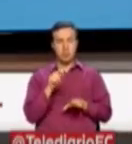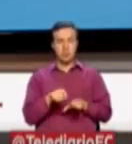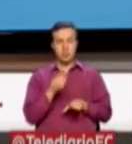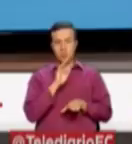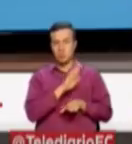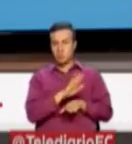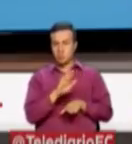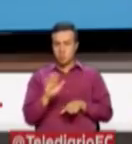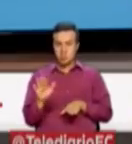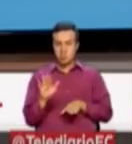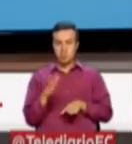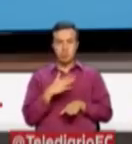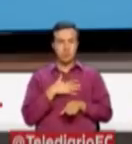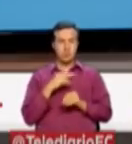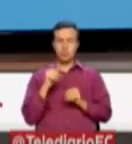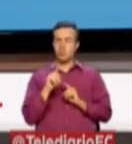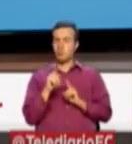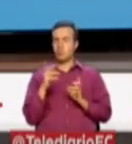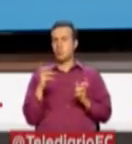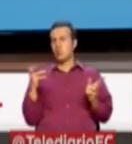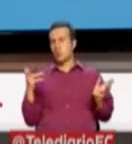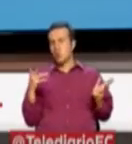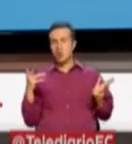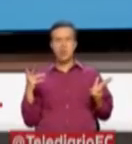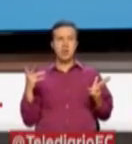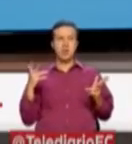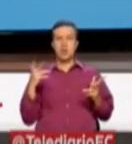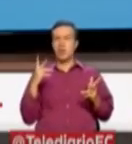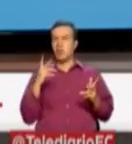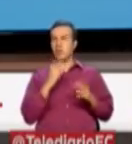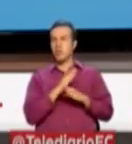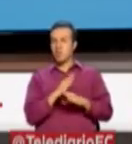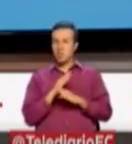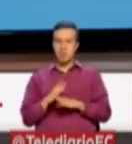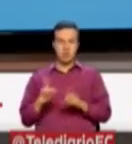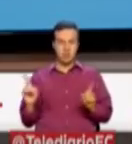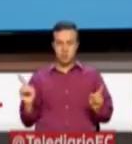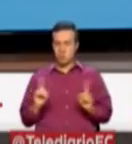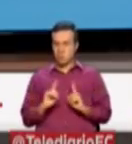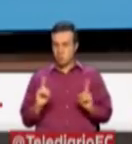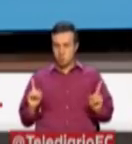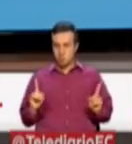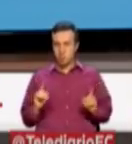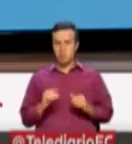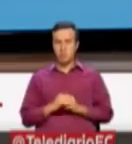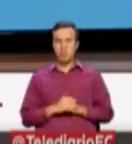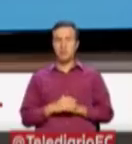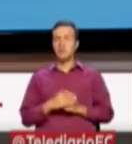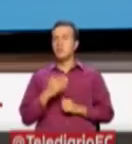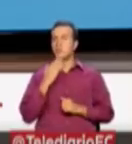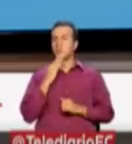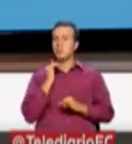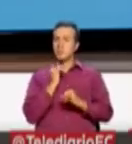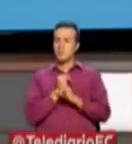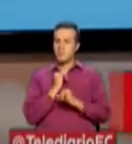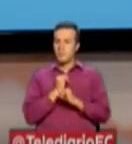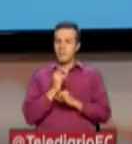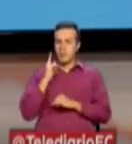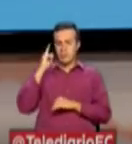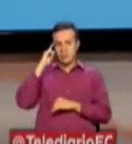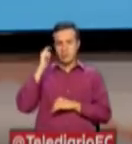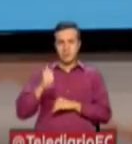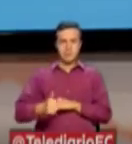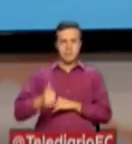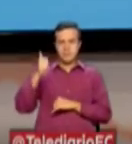condicional pero yo no quisiera caer en una defensa de absolutamente nadie porque no se trata de defender a nadie se trata de defender la institucionalidad y el estado de